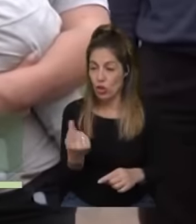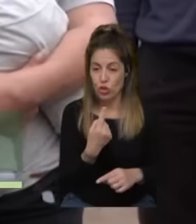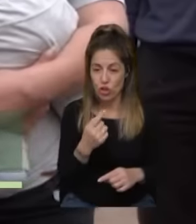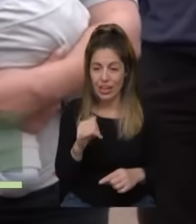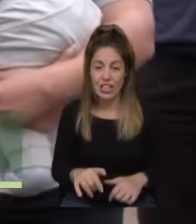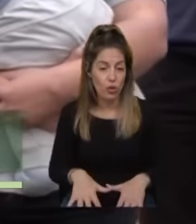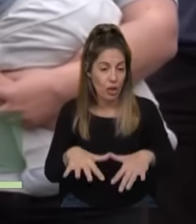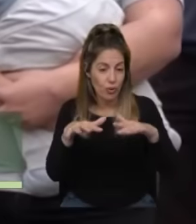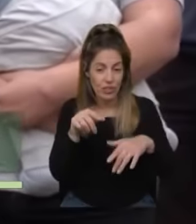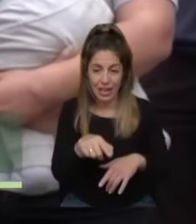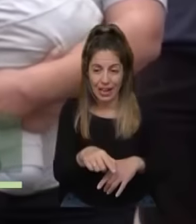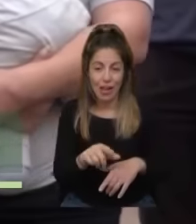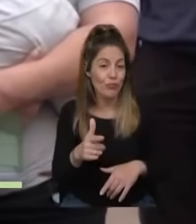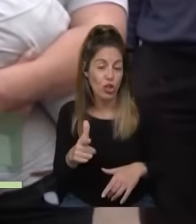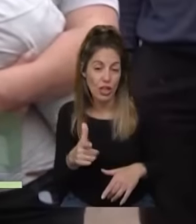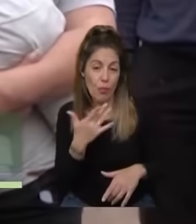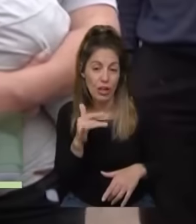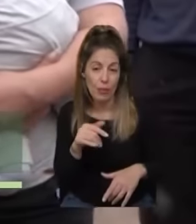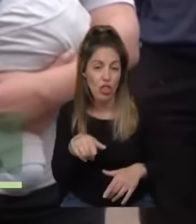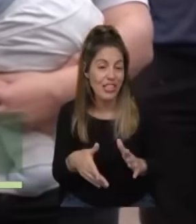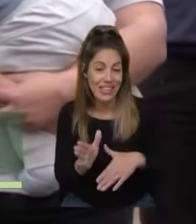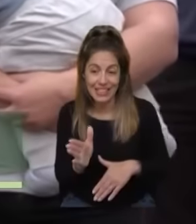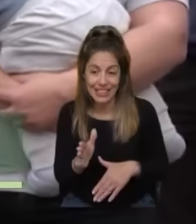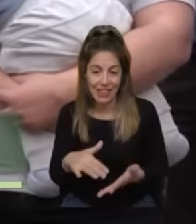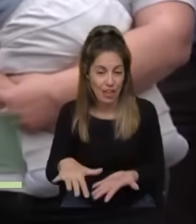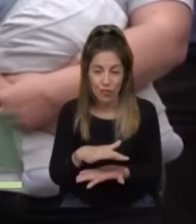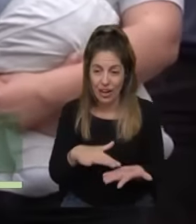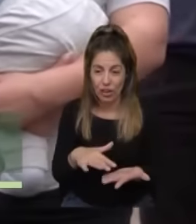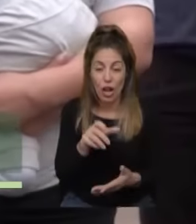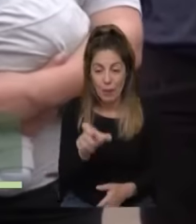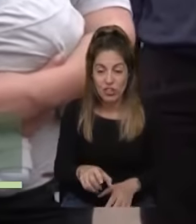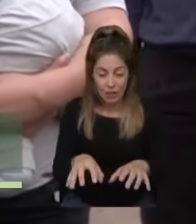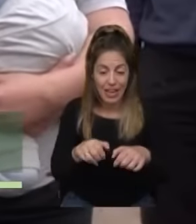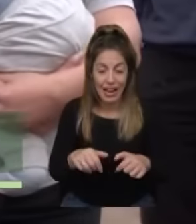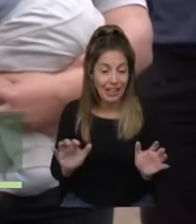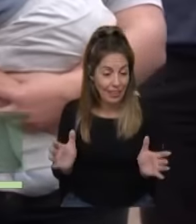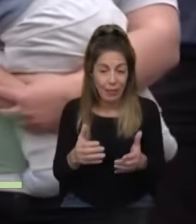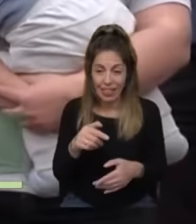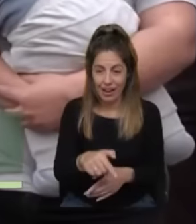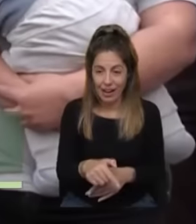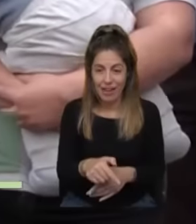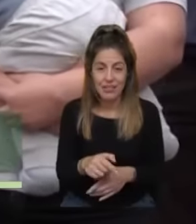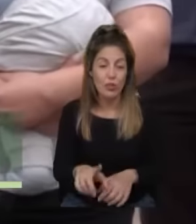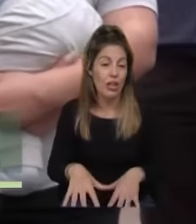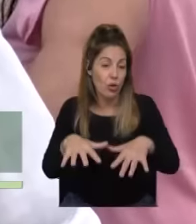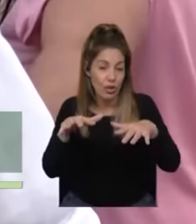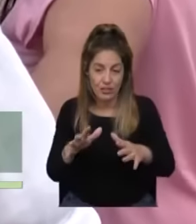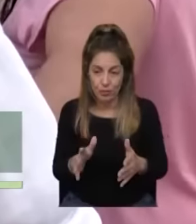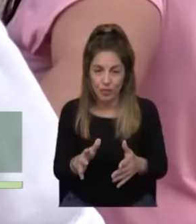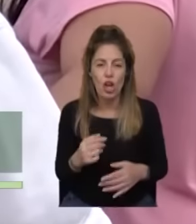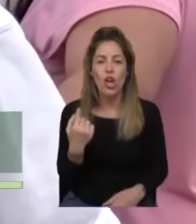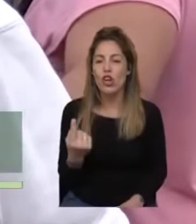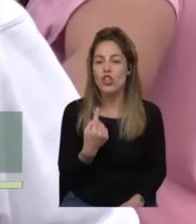una inundación acá. No tenemos, por ejemplo, donde salida del barrio, o sea, la gente que vive acá quedaría atrapada acá si fuese el caso que hubiera una inundación.